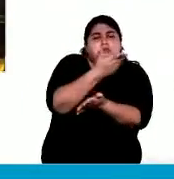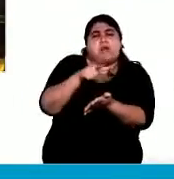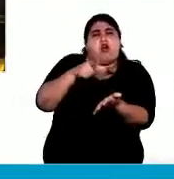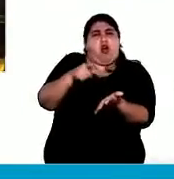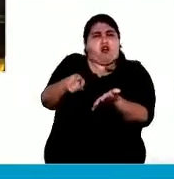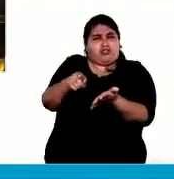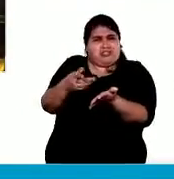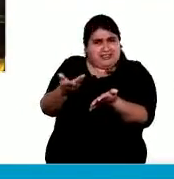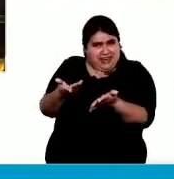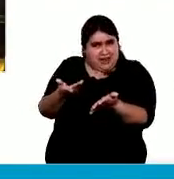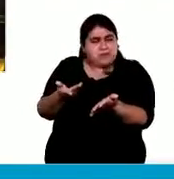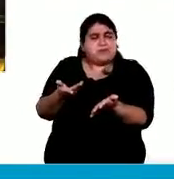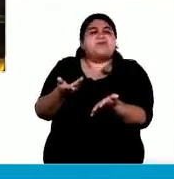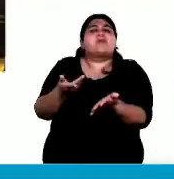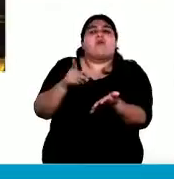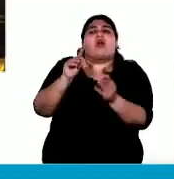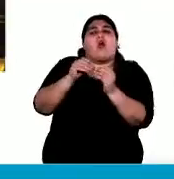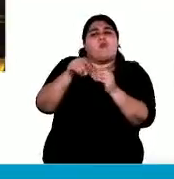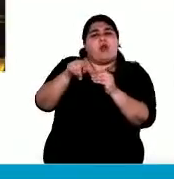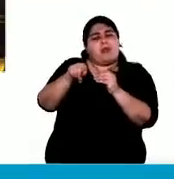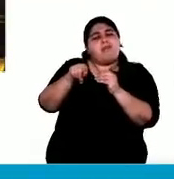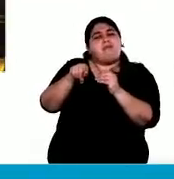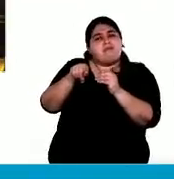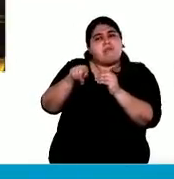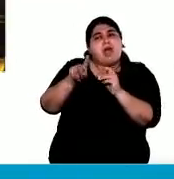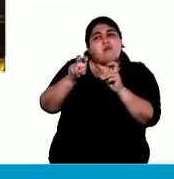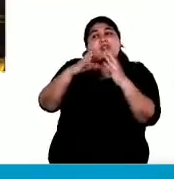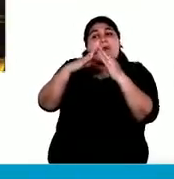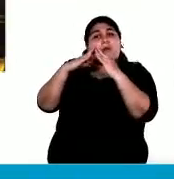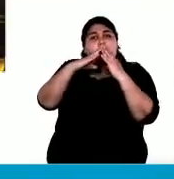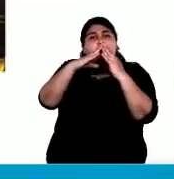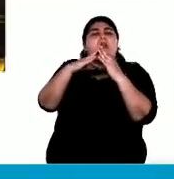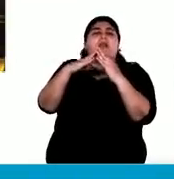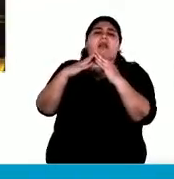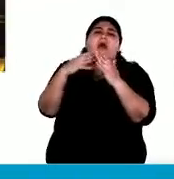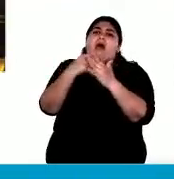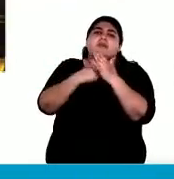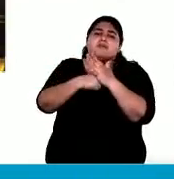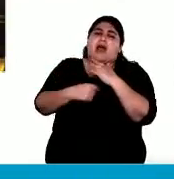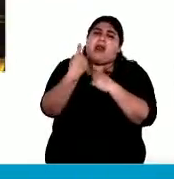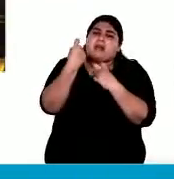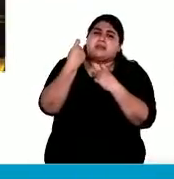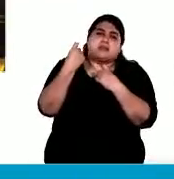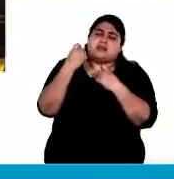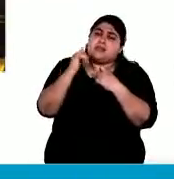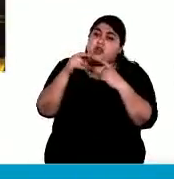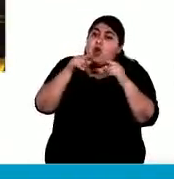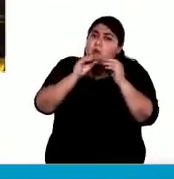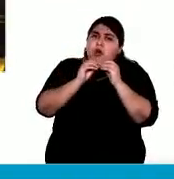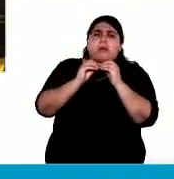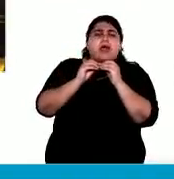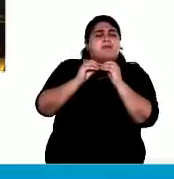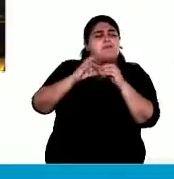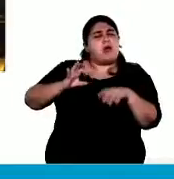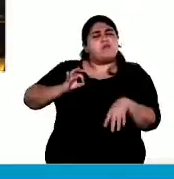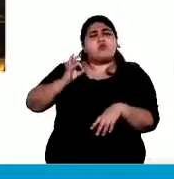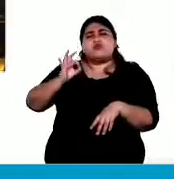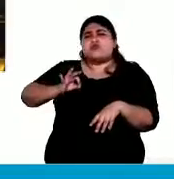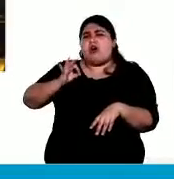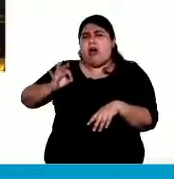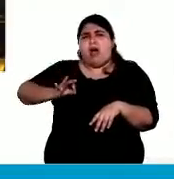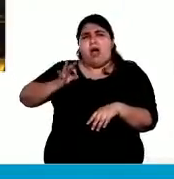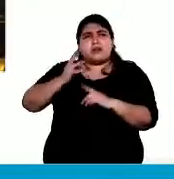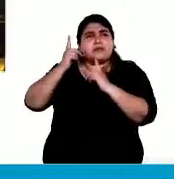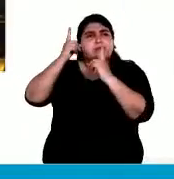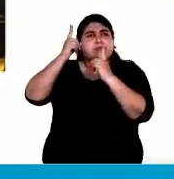para un problema como es el de la vivienda que es un problema que se arrastra desde hace décadas y que se viene profundizando